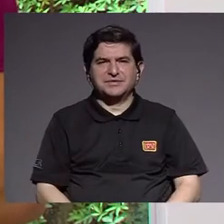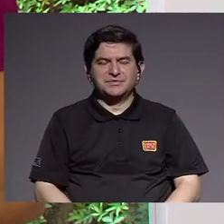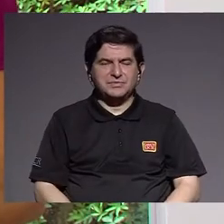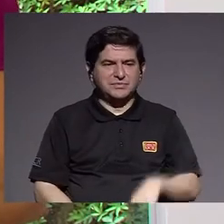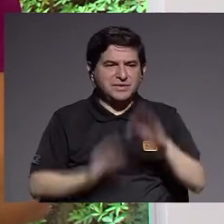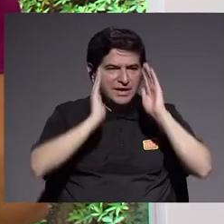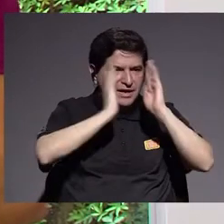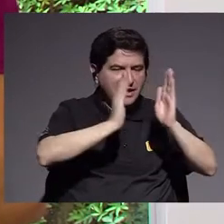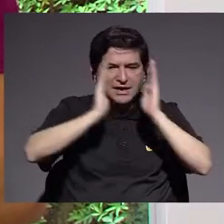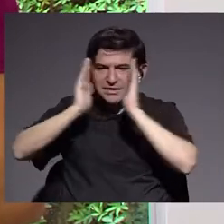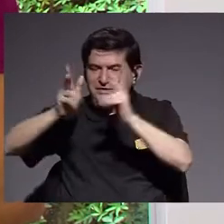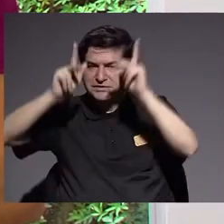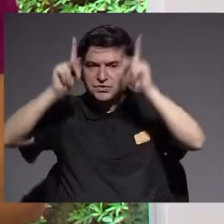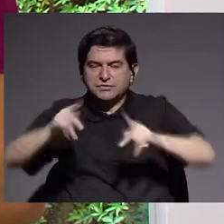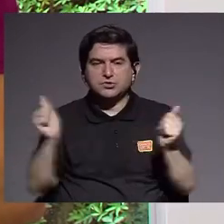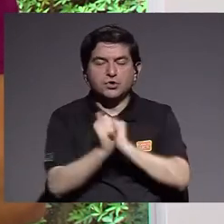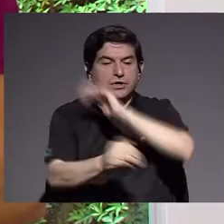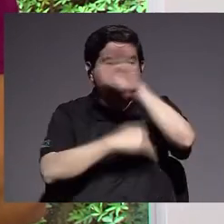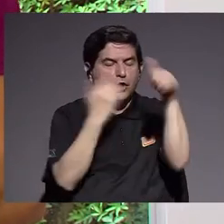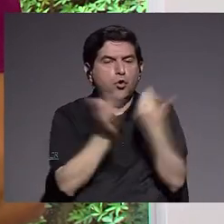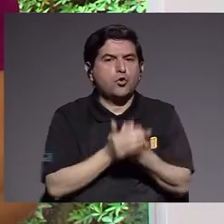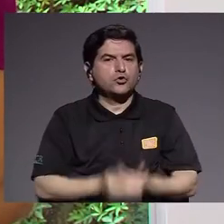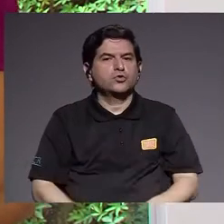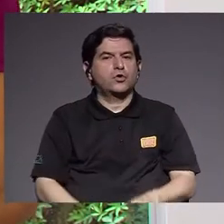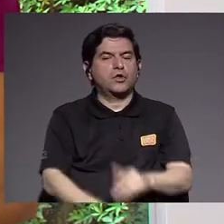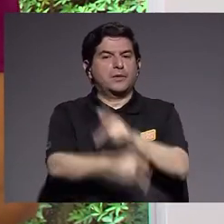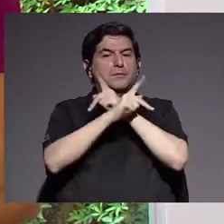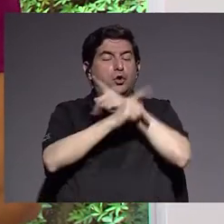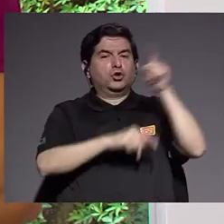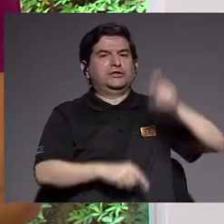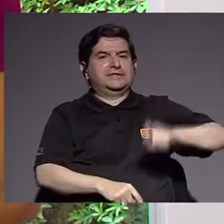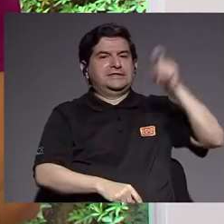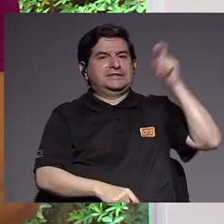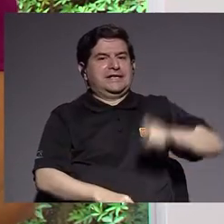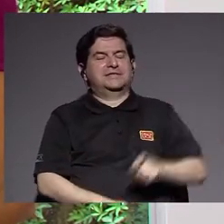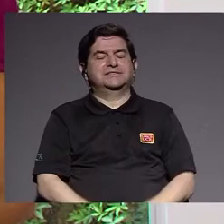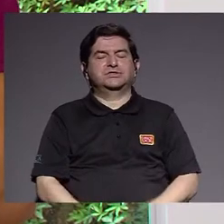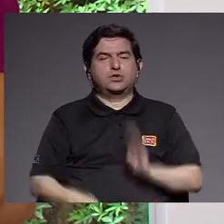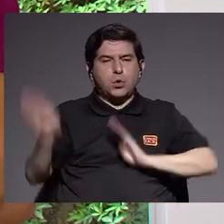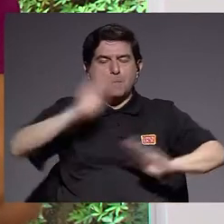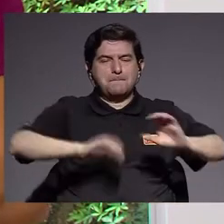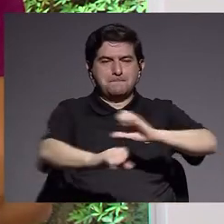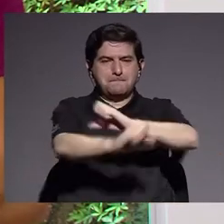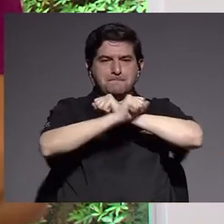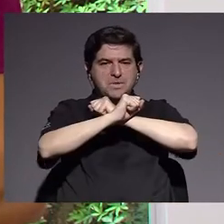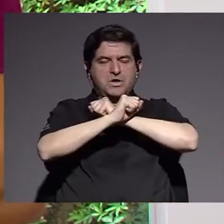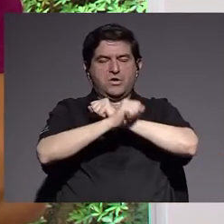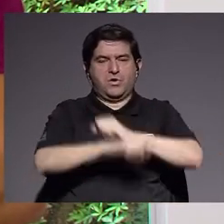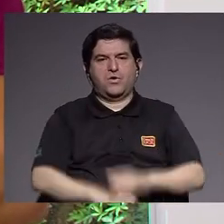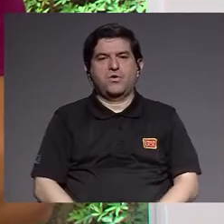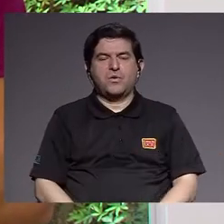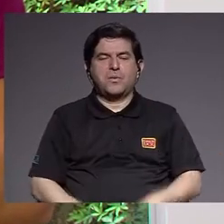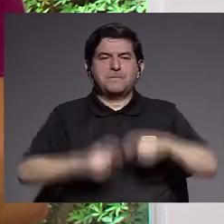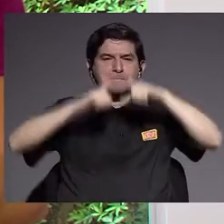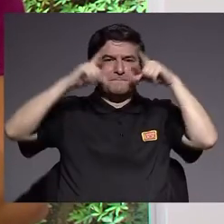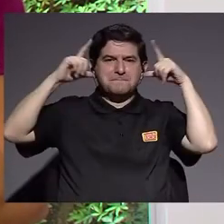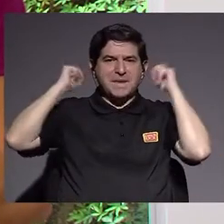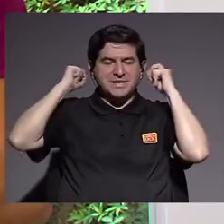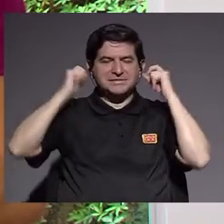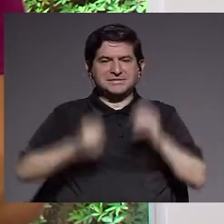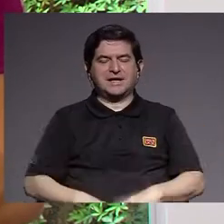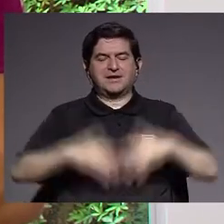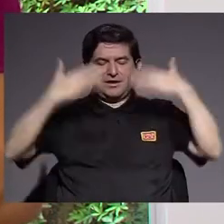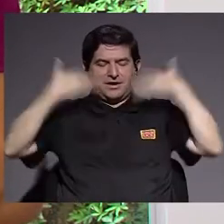apertura a que se puedan ver pacientes pero con todas las mediáticas utilizando todo lo que es el equipo de bioseguridad de protección